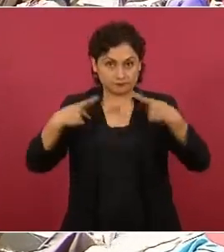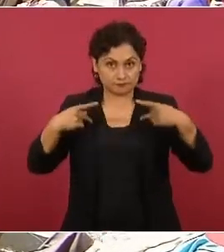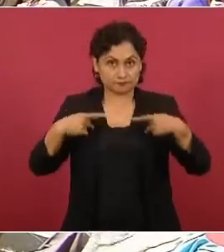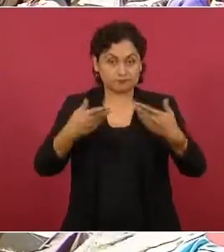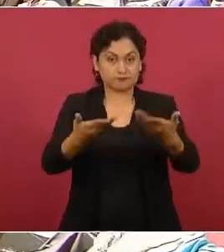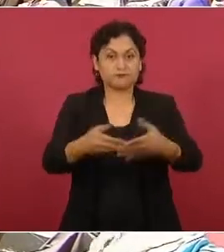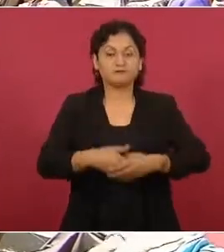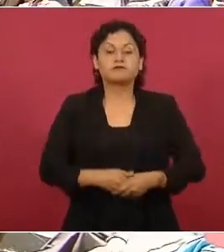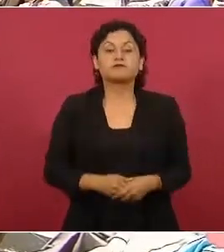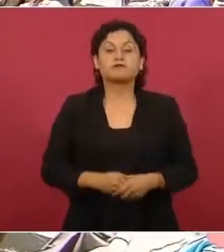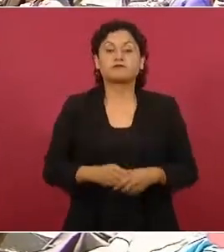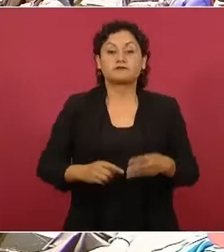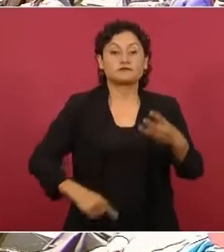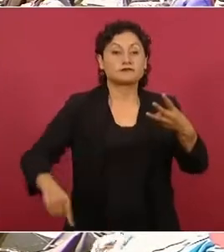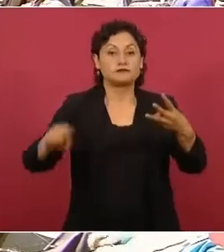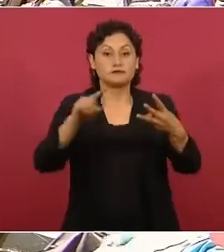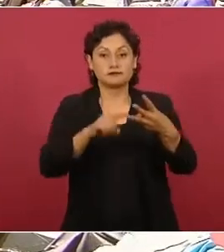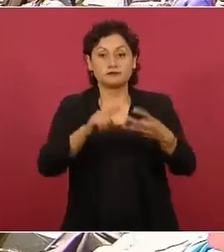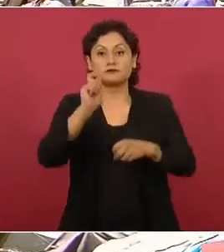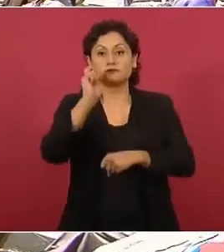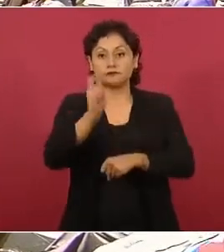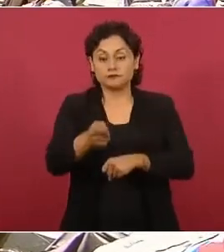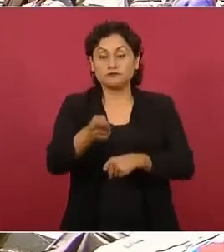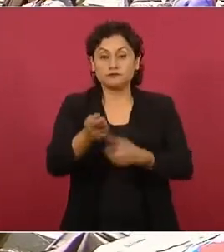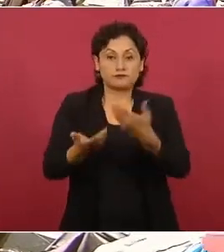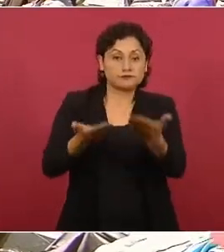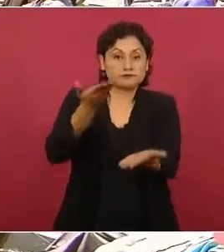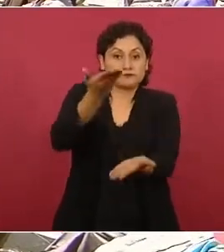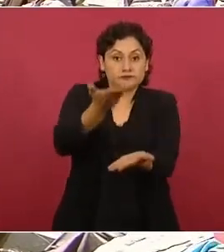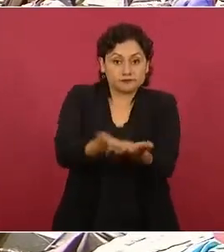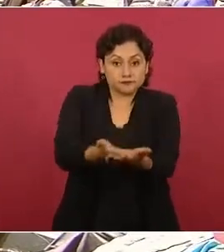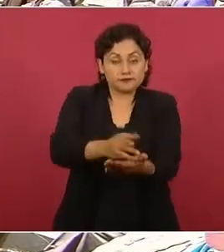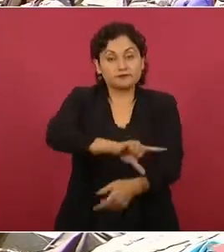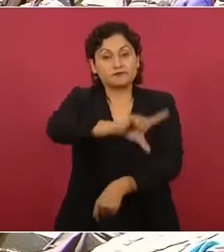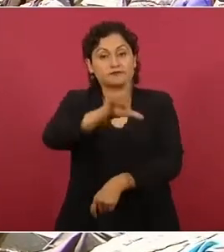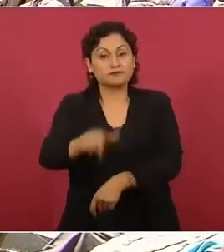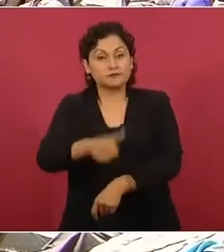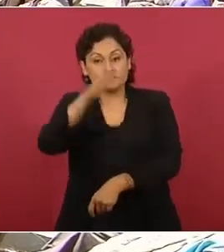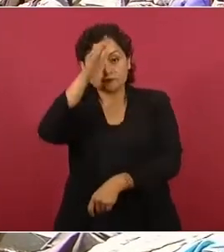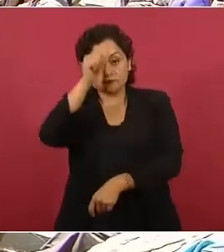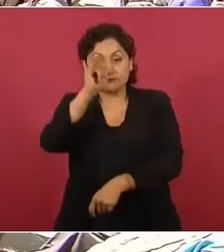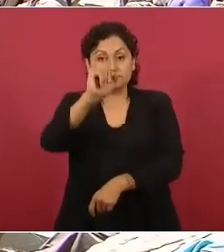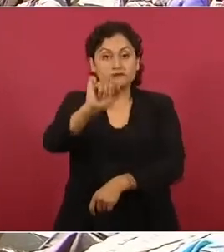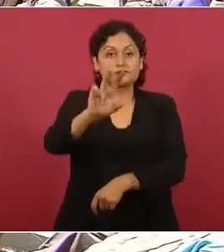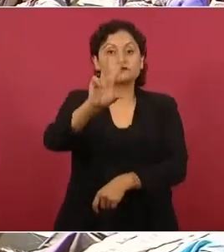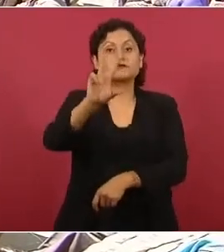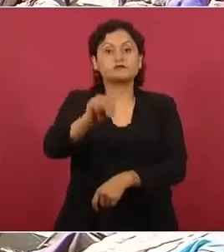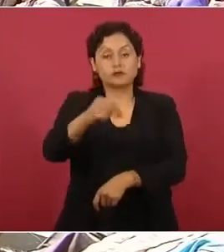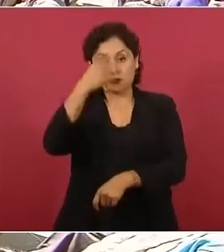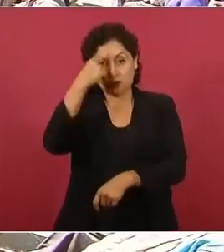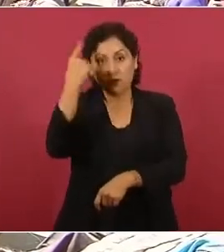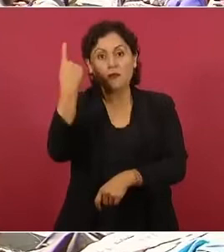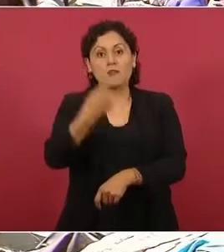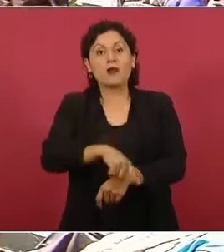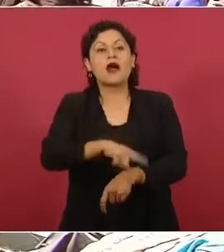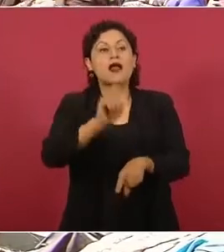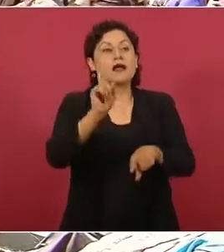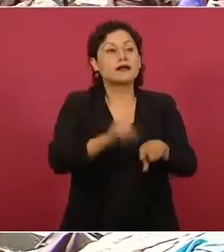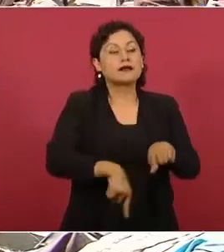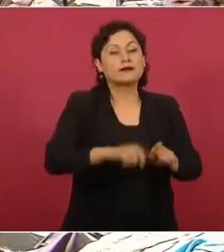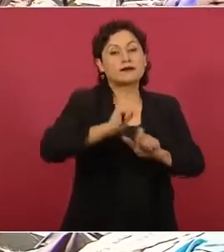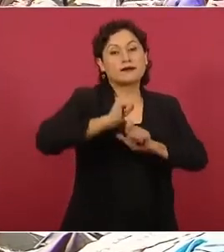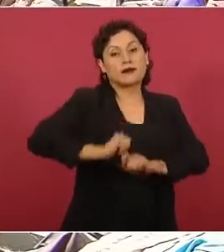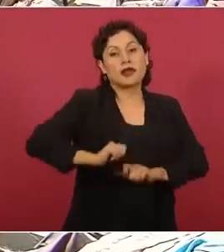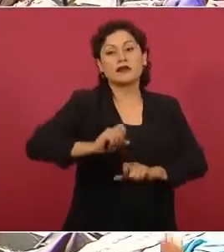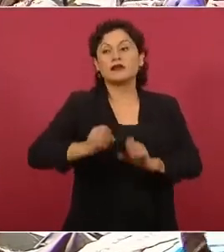punto 3, que es consideración y en su caso aprobación de las remociones, así como de las designaciones y nombramientos de